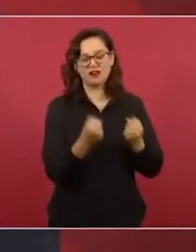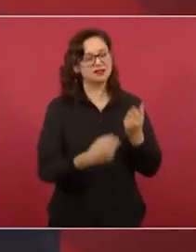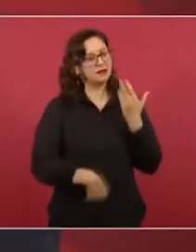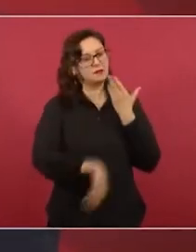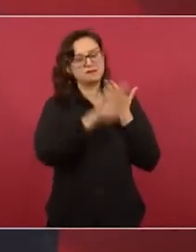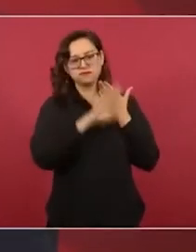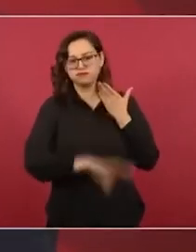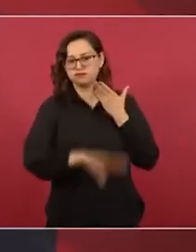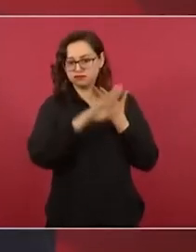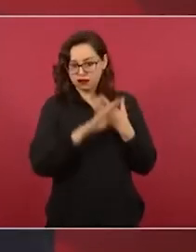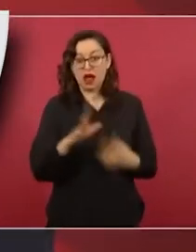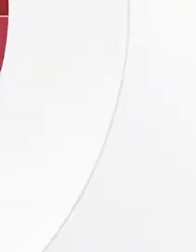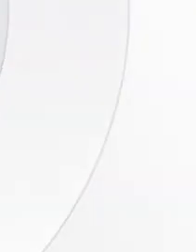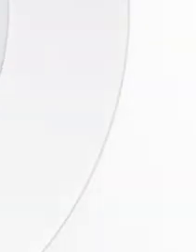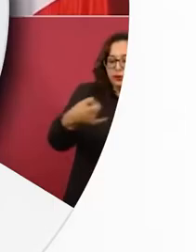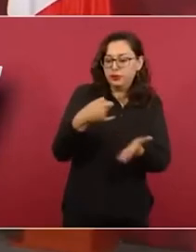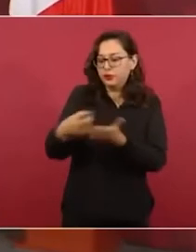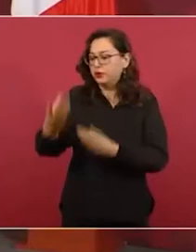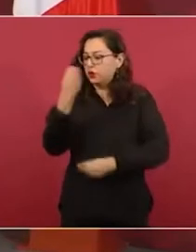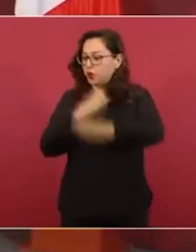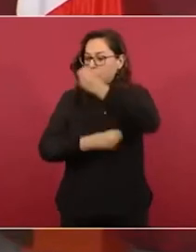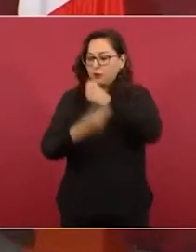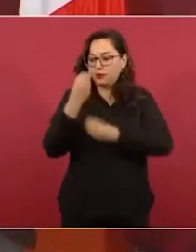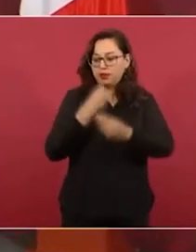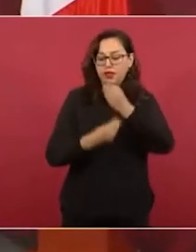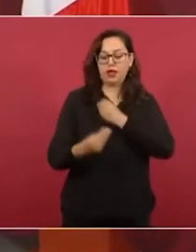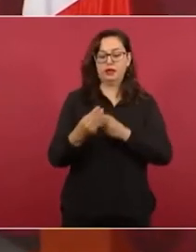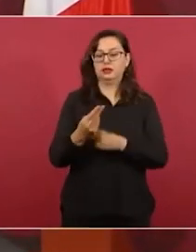técnica, científicamente.